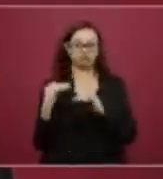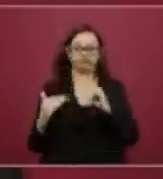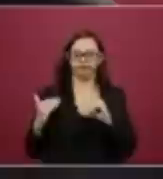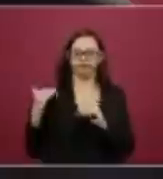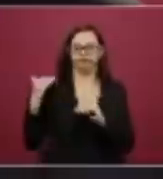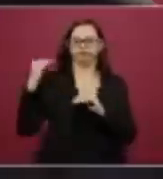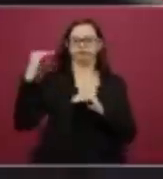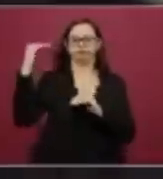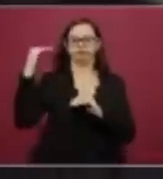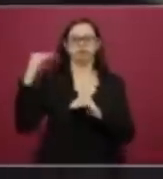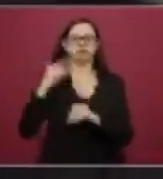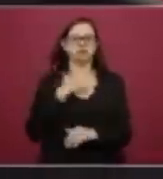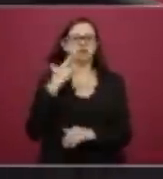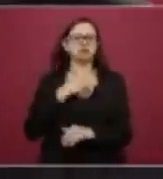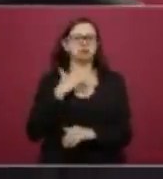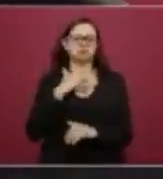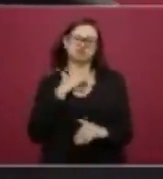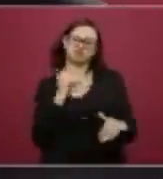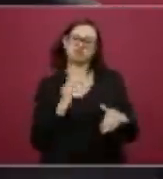De ahí